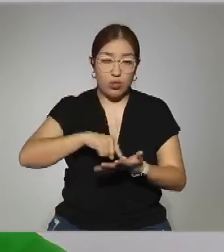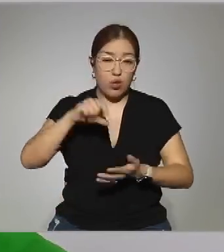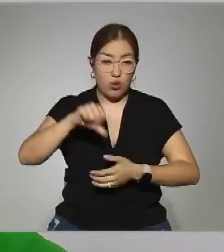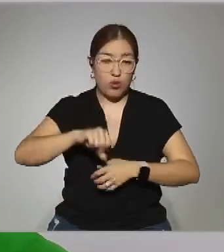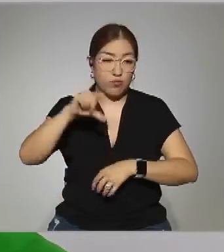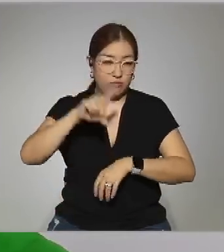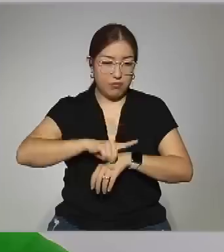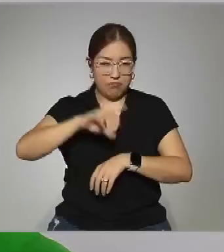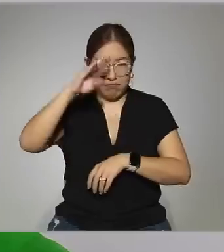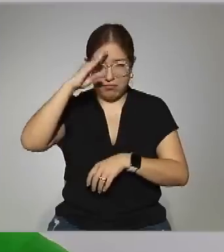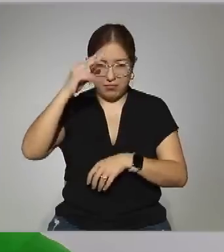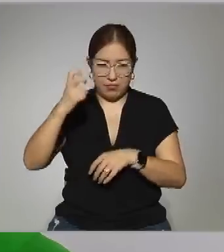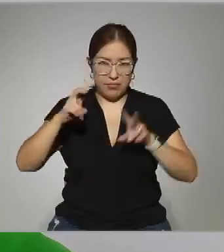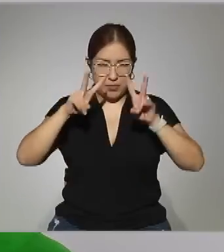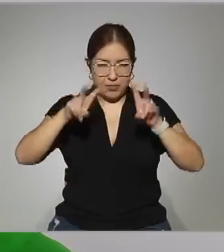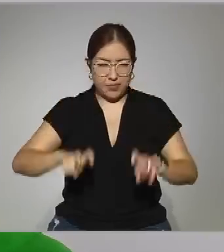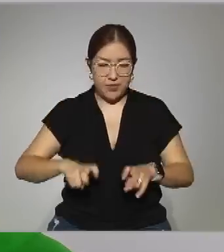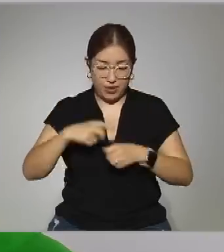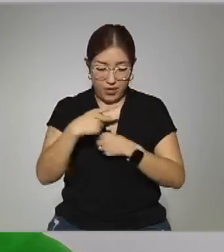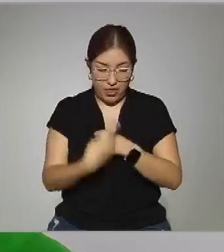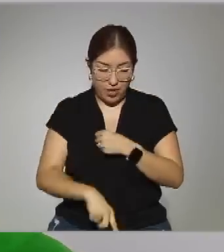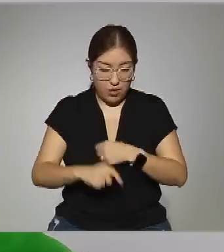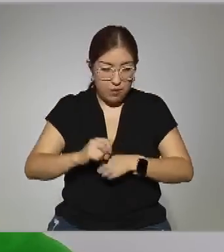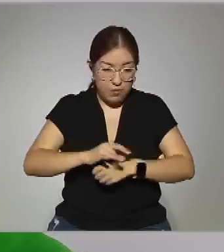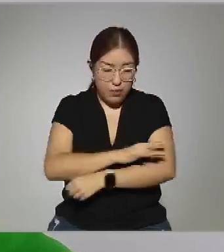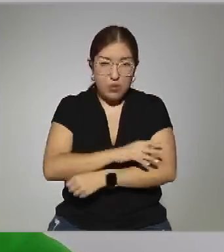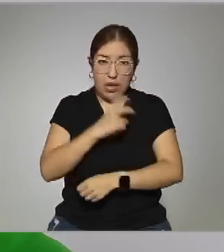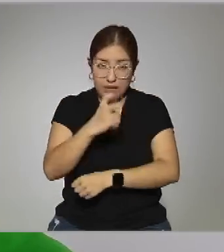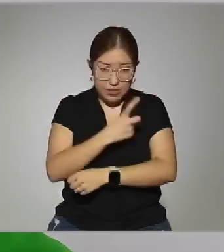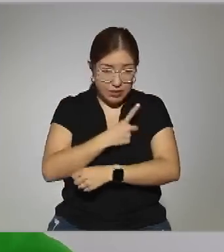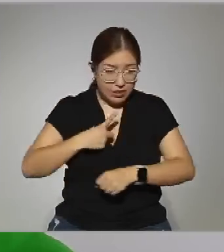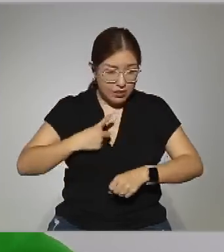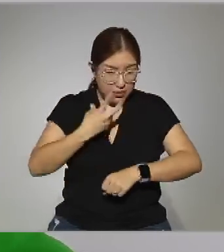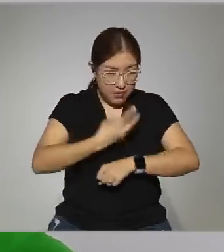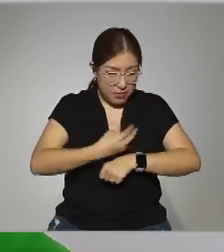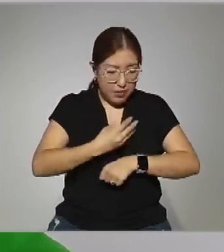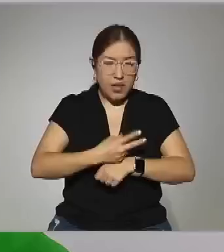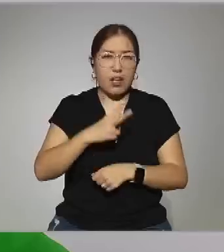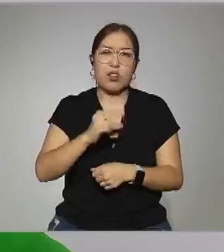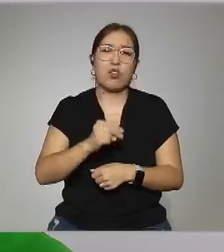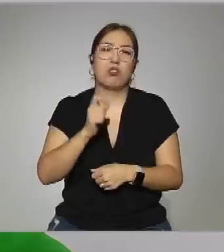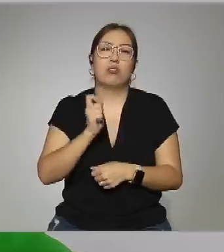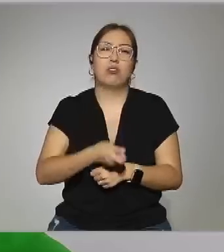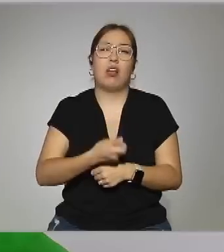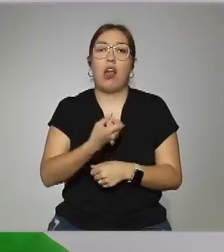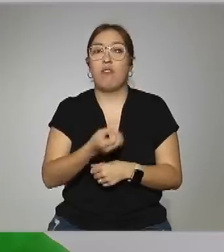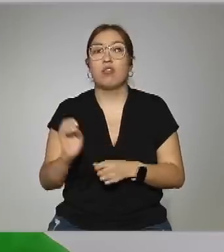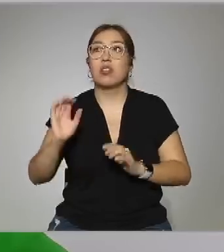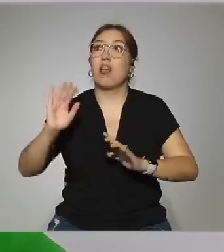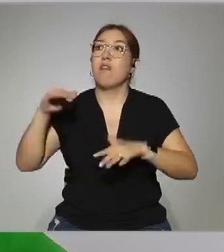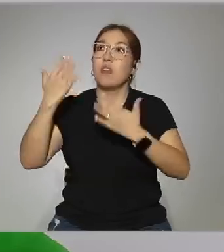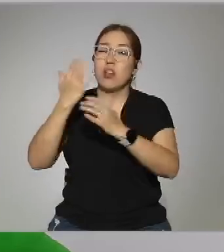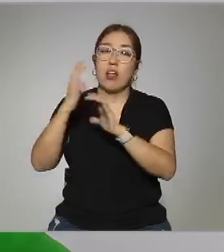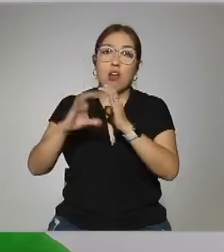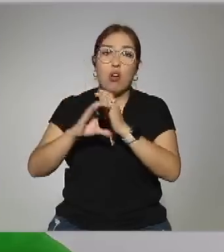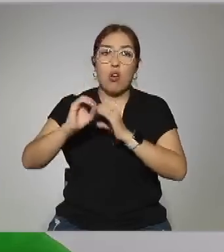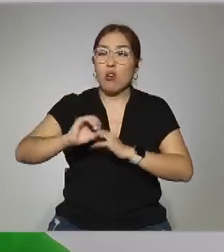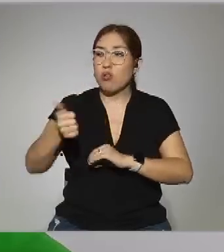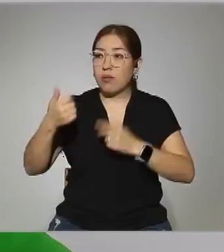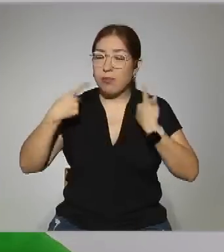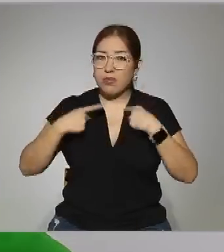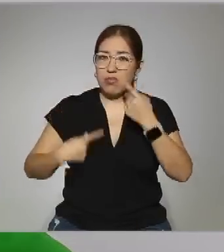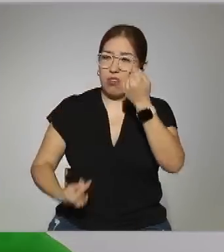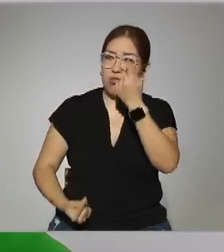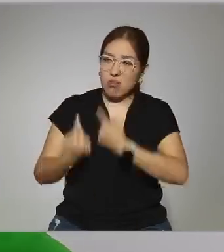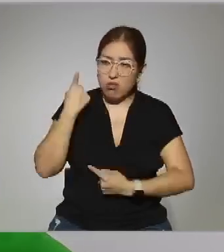de reparar el daño emocional es muy importante porque no necesariamente tiene que ver con si hay un estímulo externo, una persona que lo está ejerciendo,